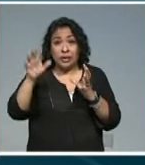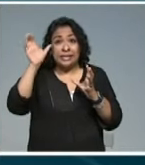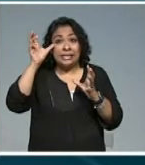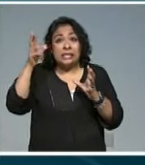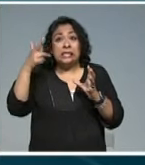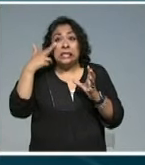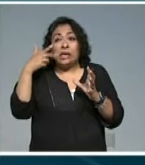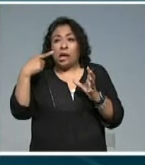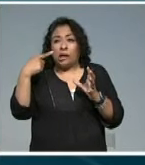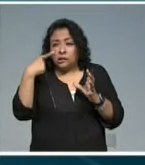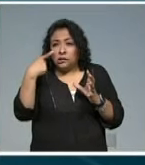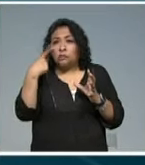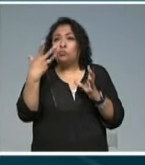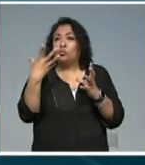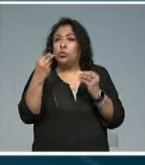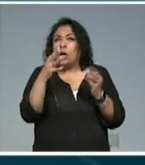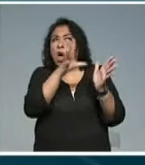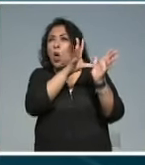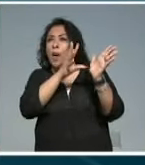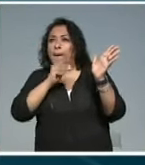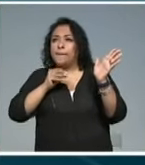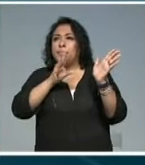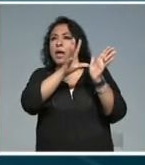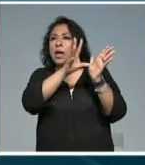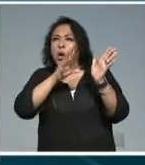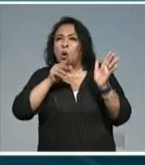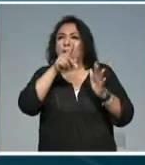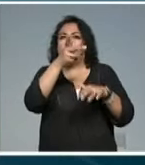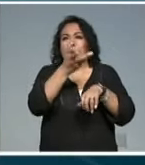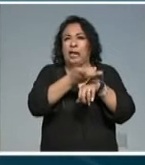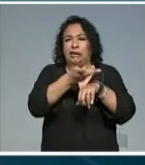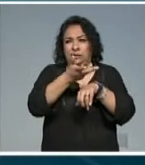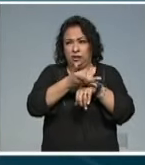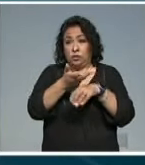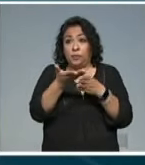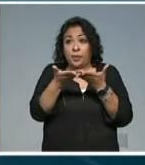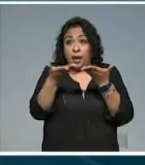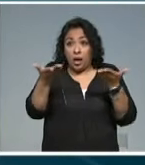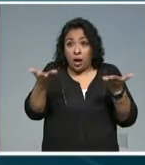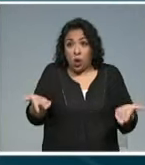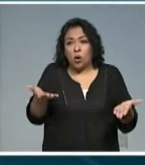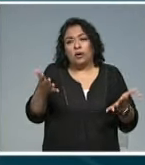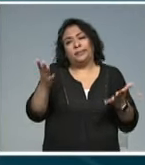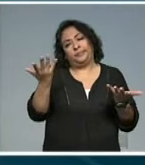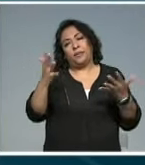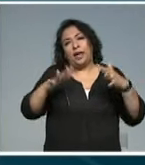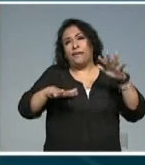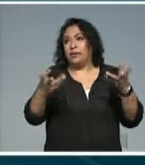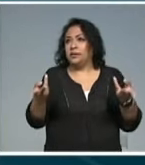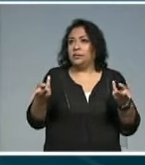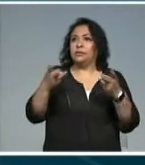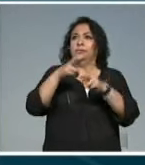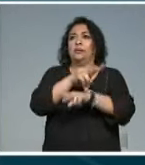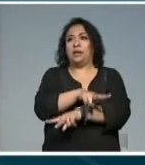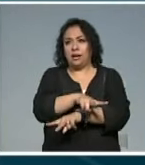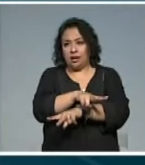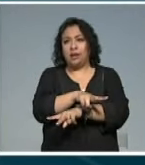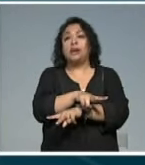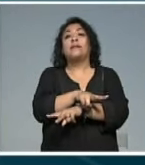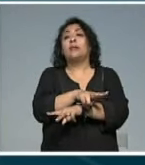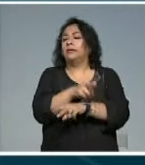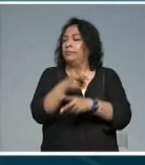mostly copying the United States. Now it's sometimes the reverse, the opposite